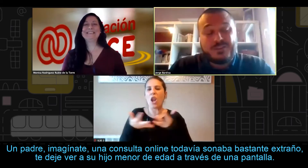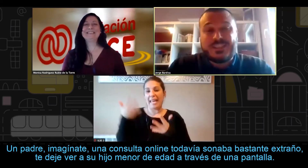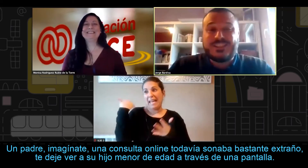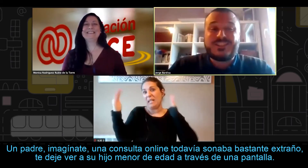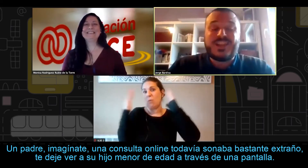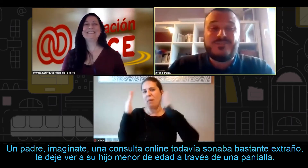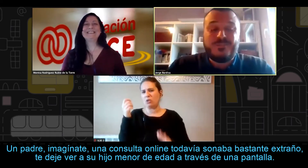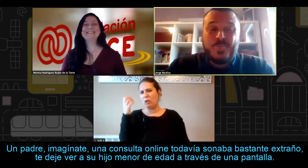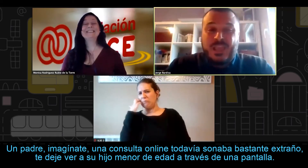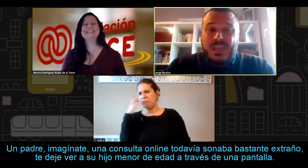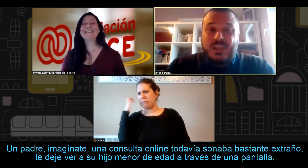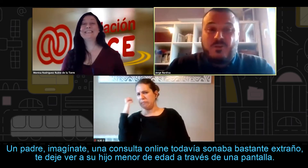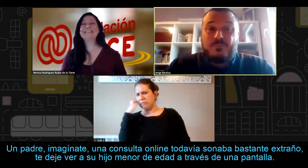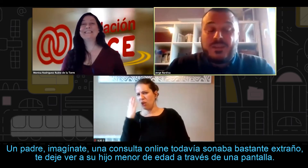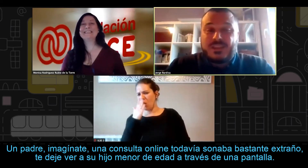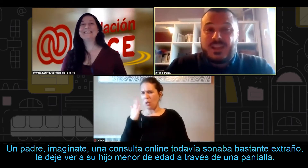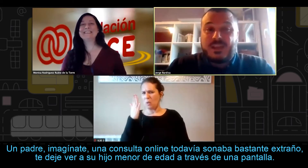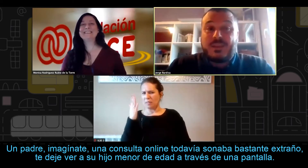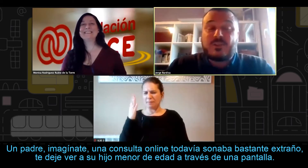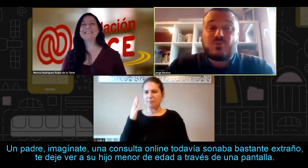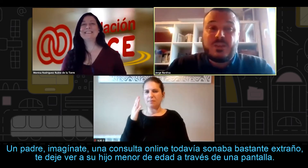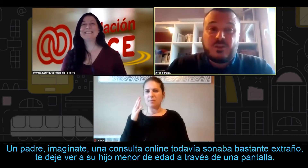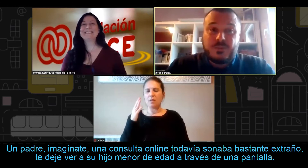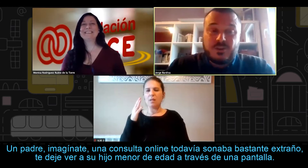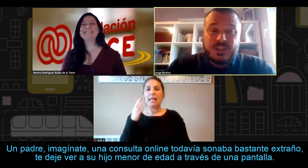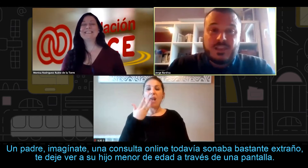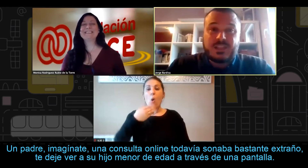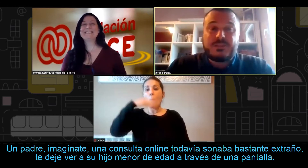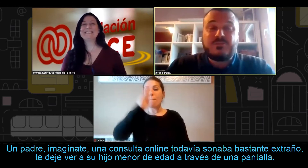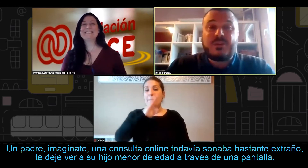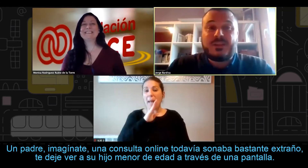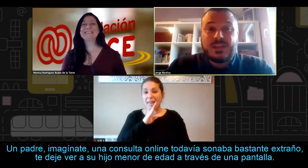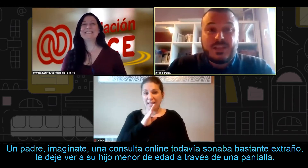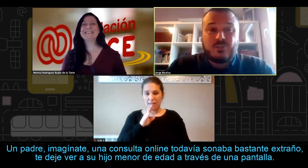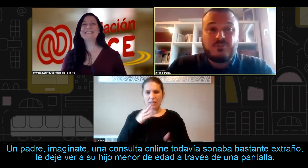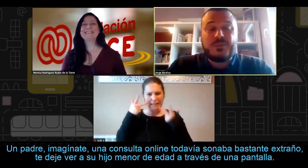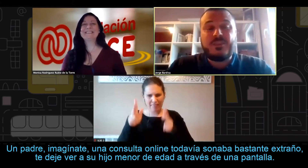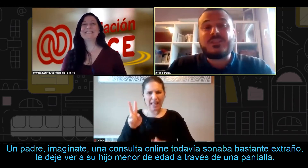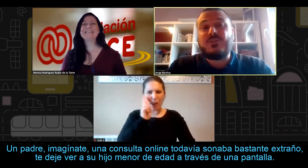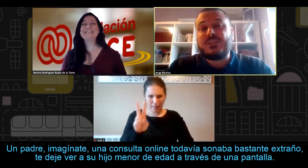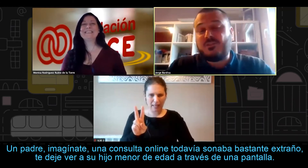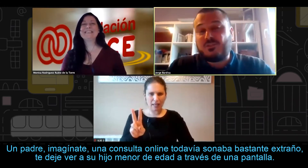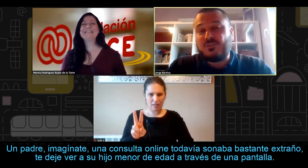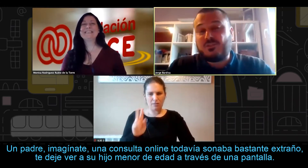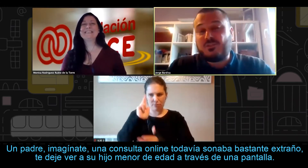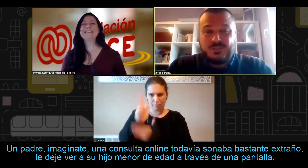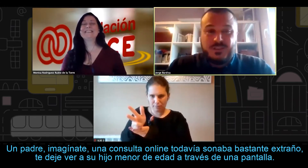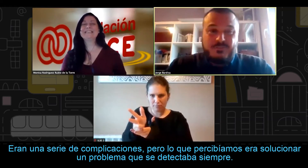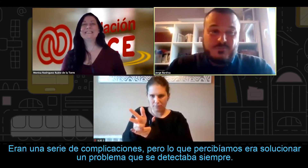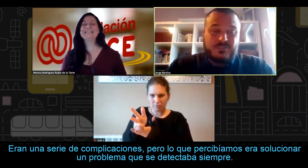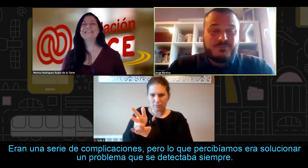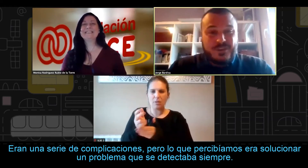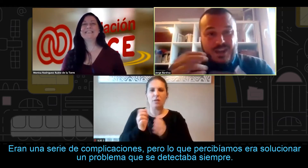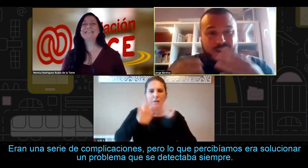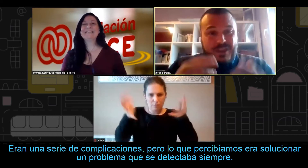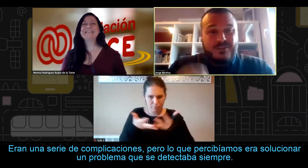sonaba bastante extraño, ¿no? Un padre te deje ver a su hijo menor de edad a través de una pantalla con un médico que está conectado en otro sitio.